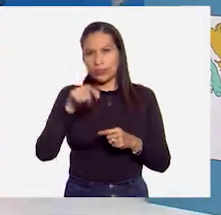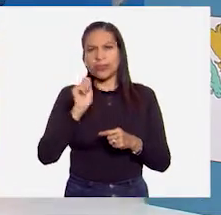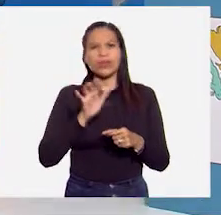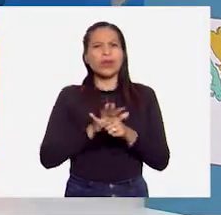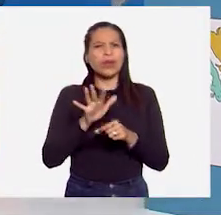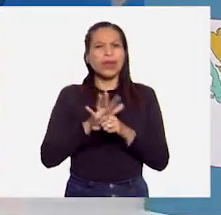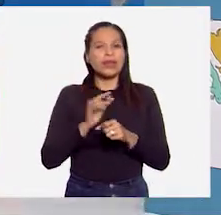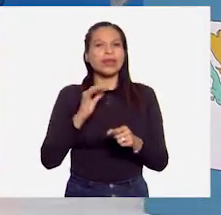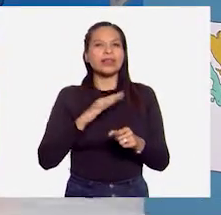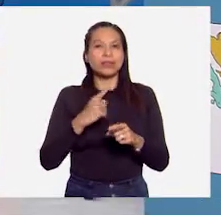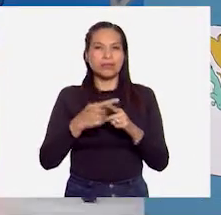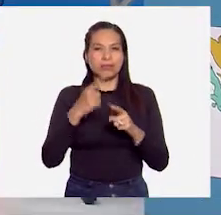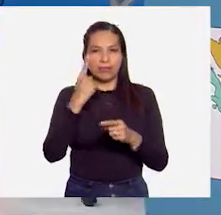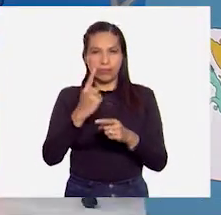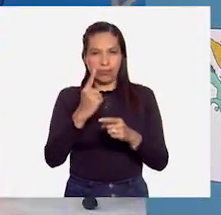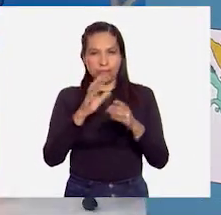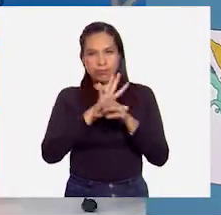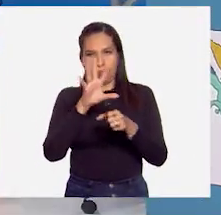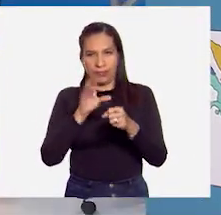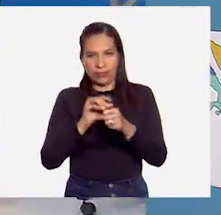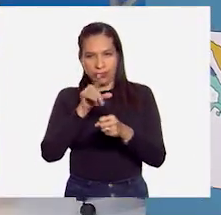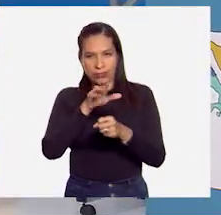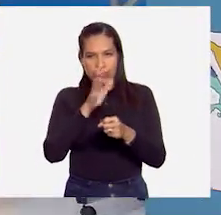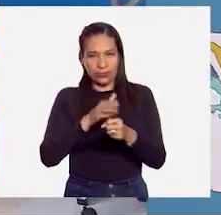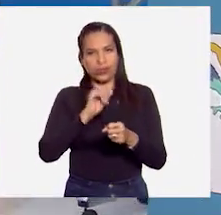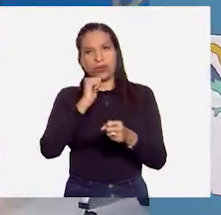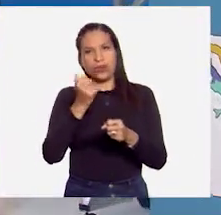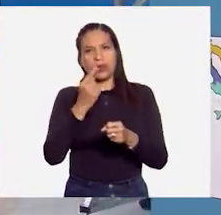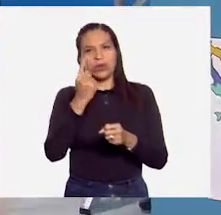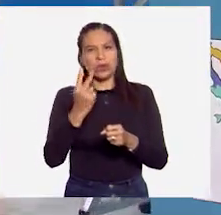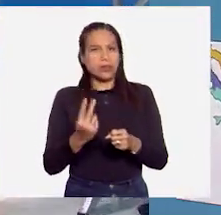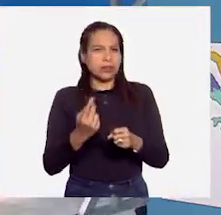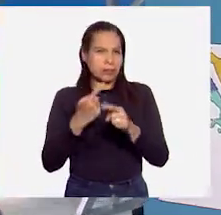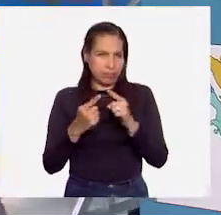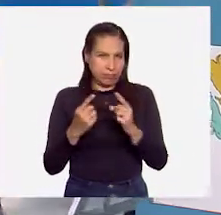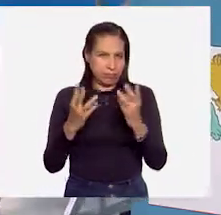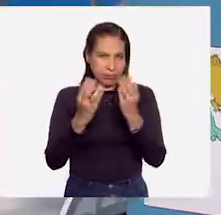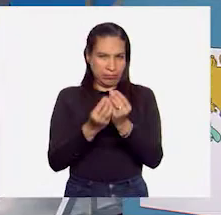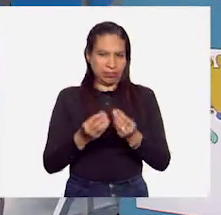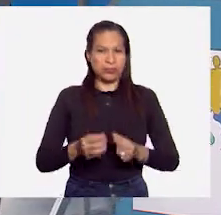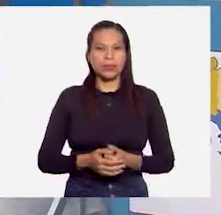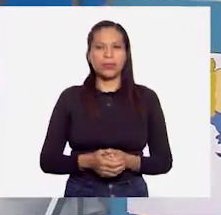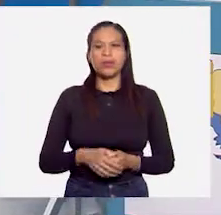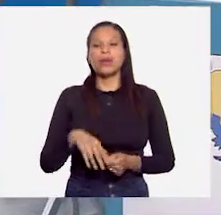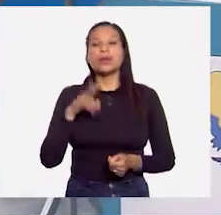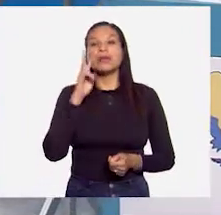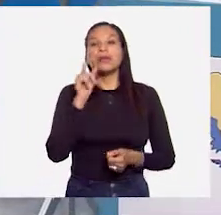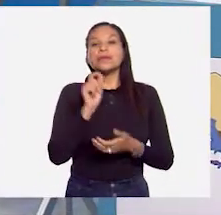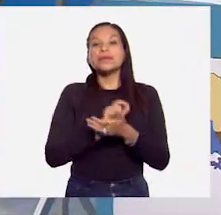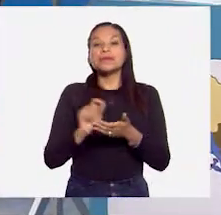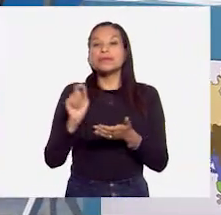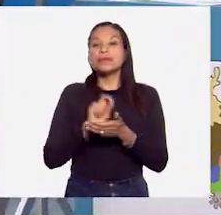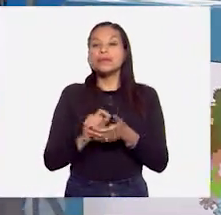aquellos que tienen una parte entera y una fracción común. Y vamos a anotar